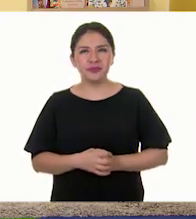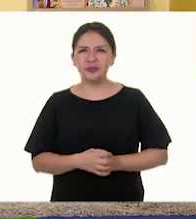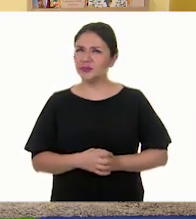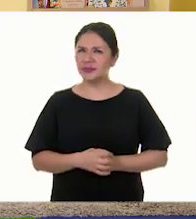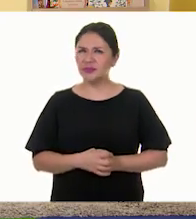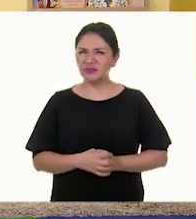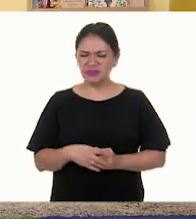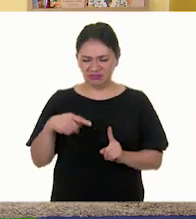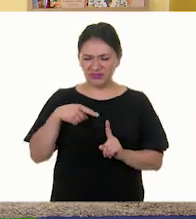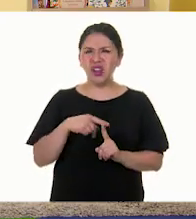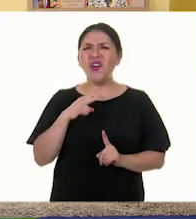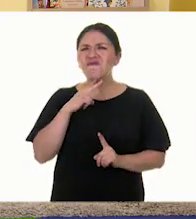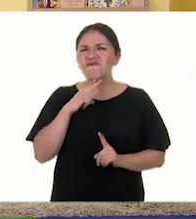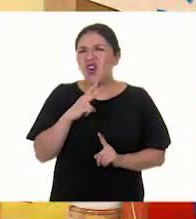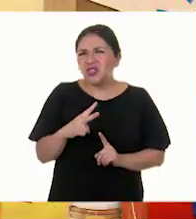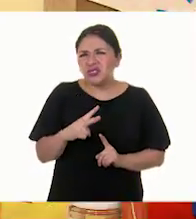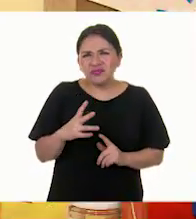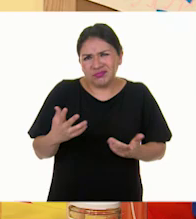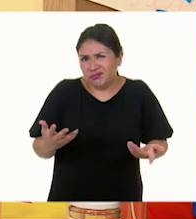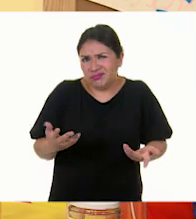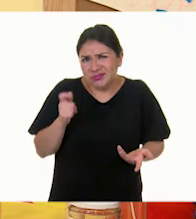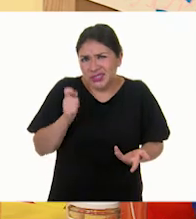¿Y a qué se refiere con voz?